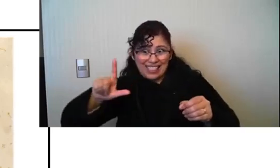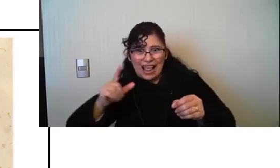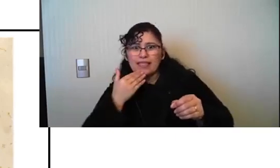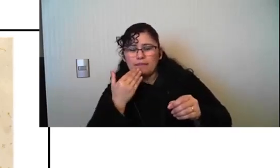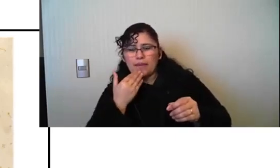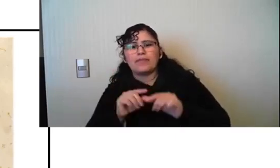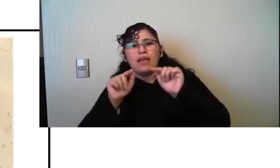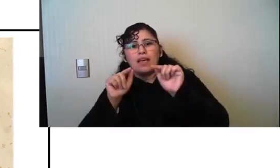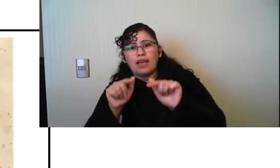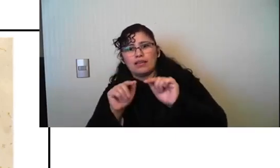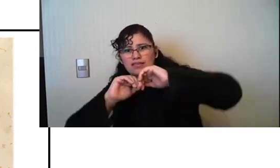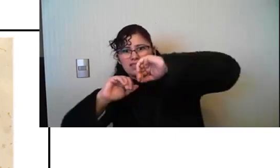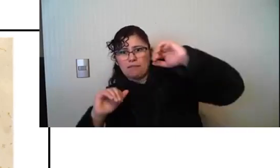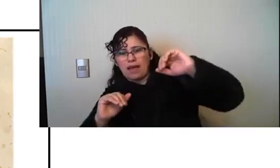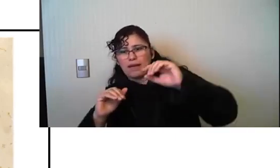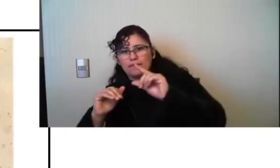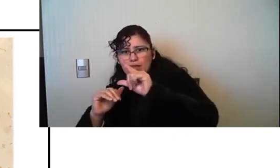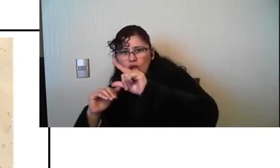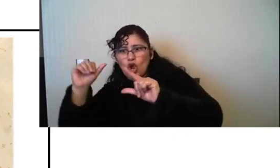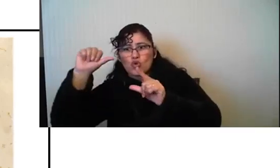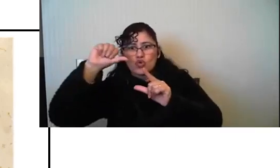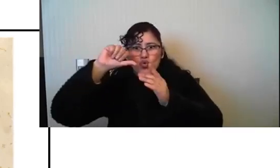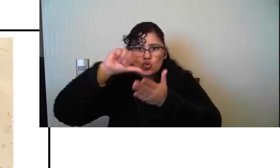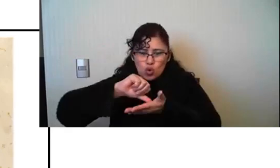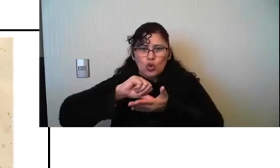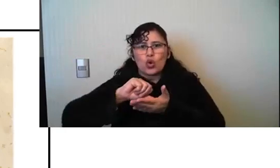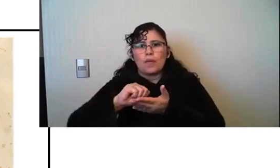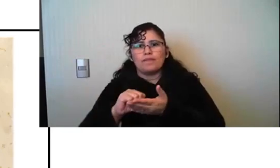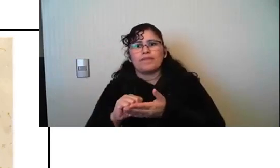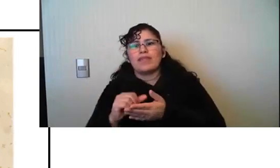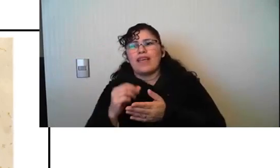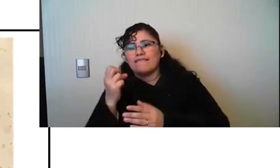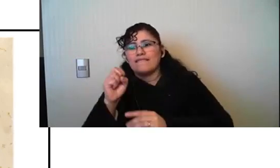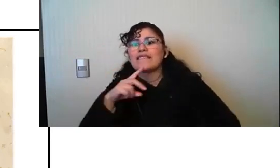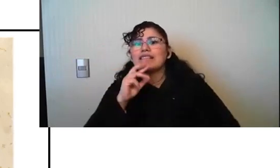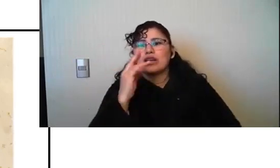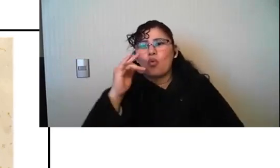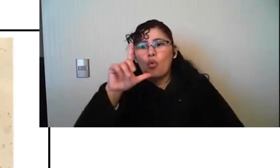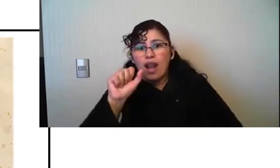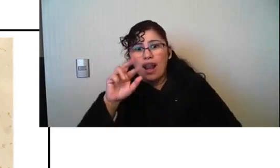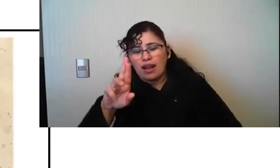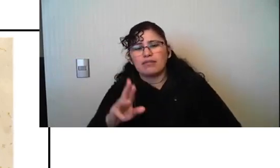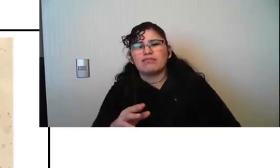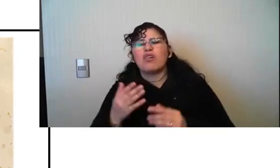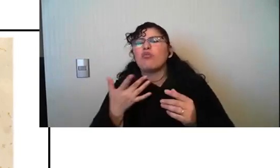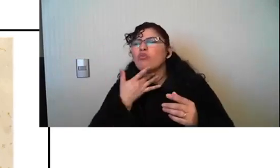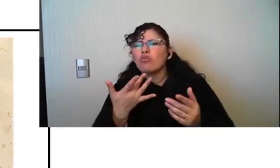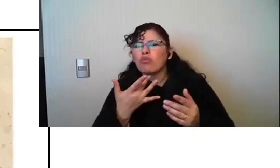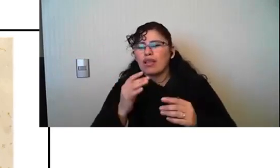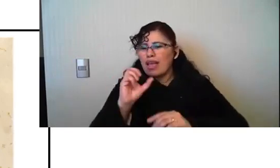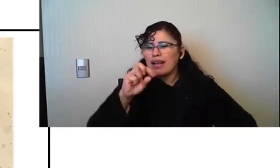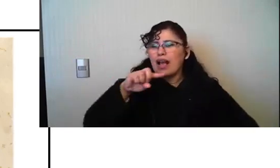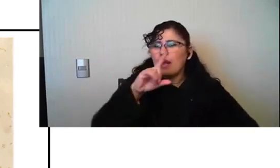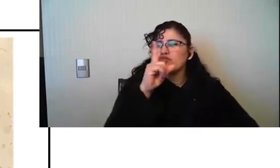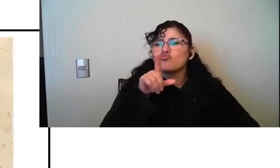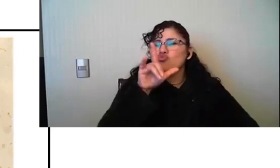del núcleo lenticular por la cápsula interna. Otra estructura que